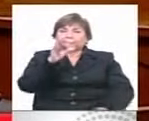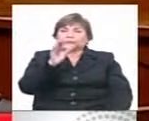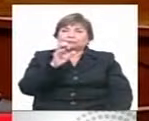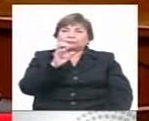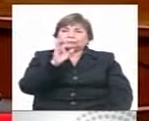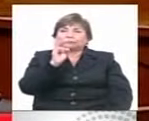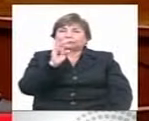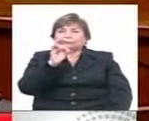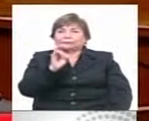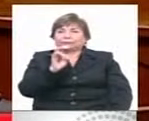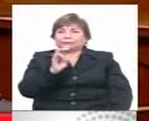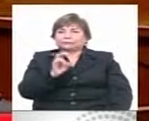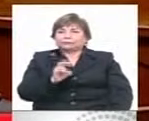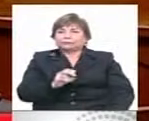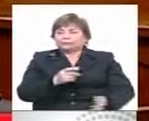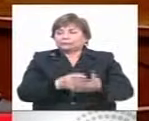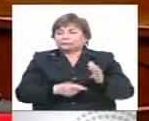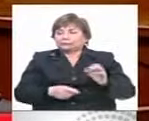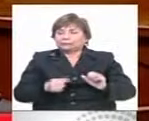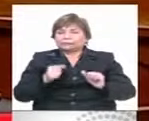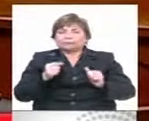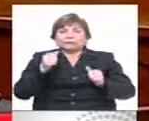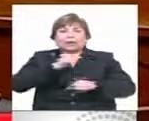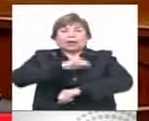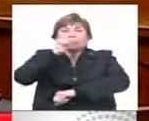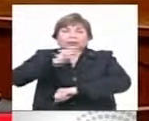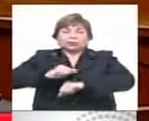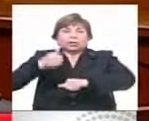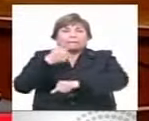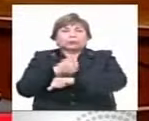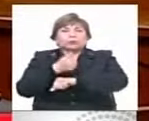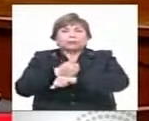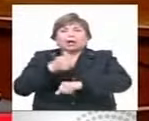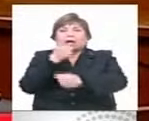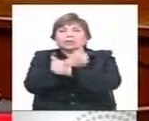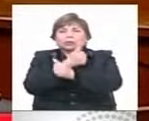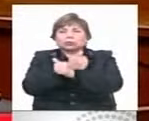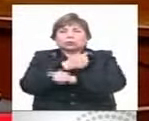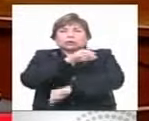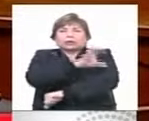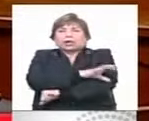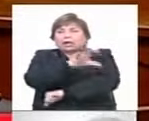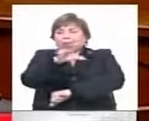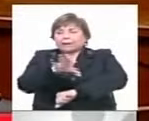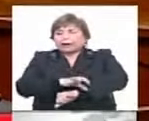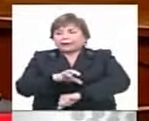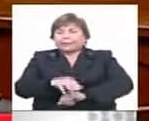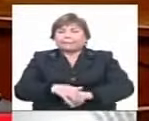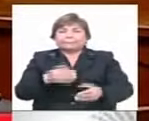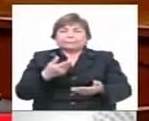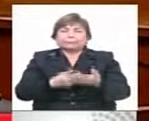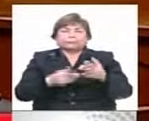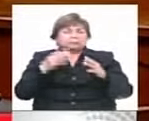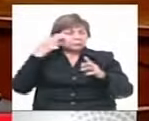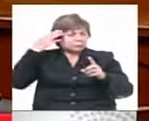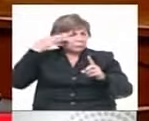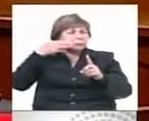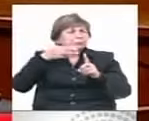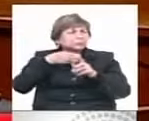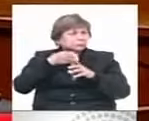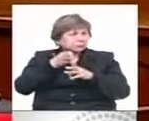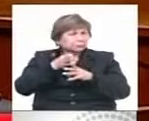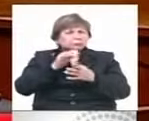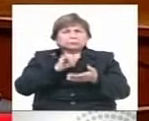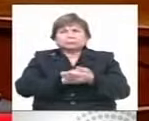977 localidades en las regiones como Ancash, Apurímac, Ayacucho y Cajamarca. Finalmente, como una medida que contribuye a